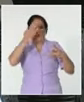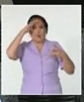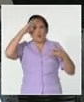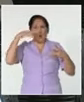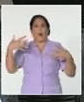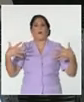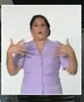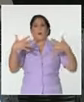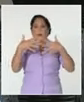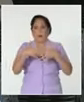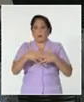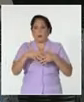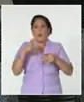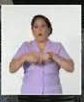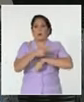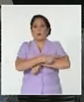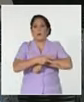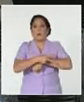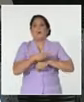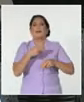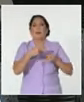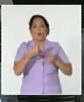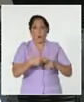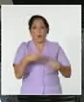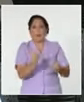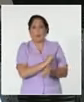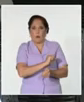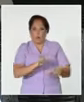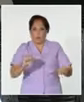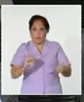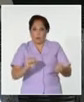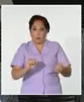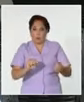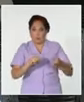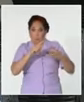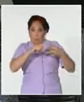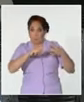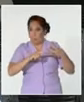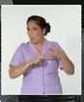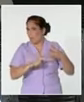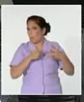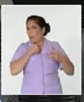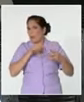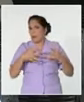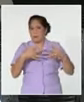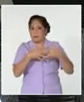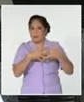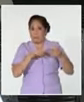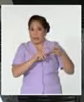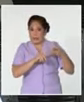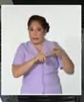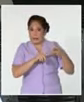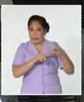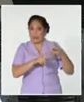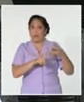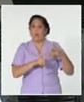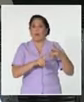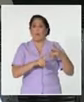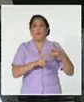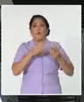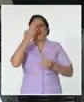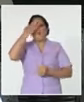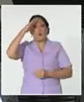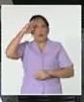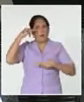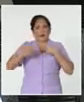relaciones con países terroristas. ¿Y cuáles son esas relaciones? Por ejemplo, Cuba es uno de los garantes de la